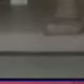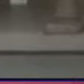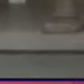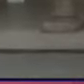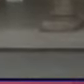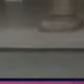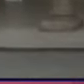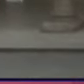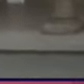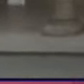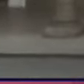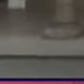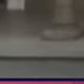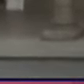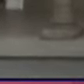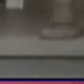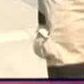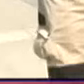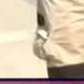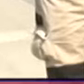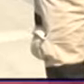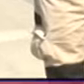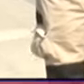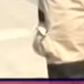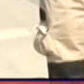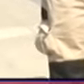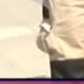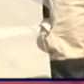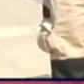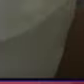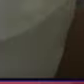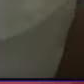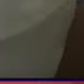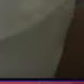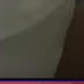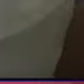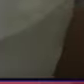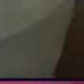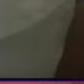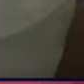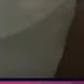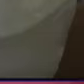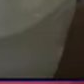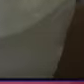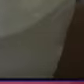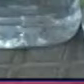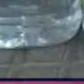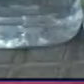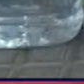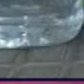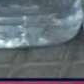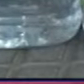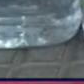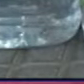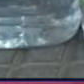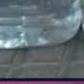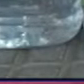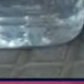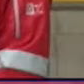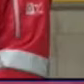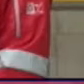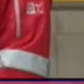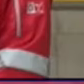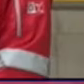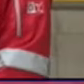los bomberos vamos a manejar todo este detalle y también se está viendo ya la logística para proceder